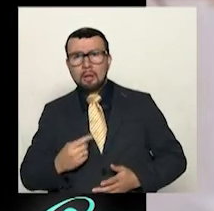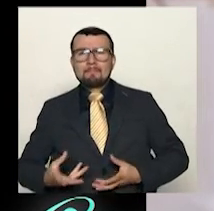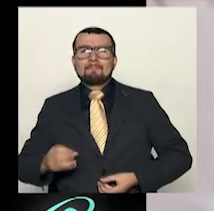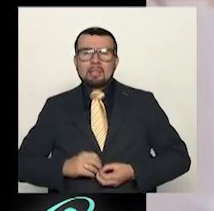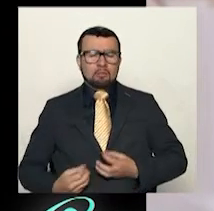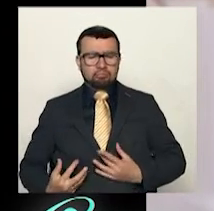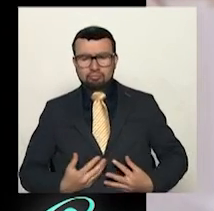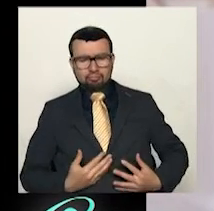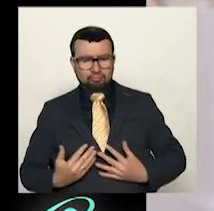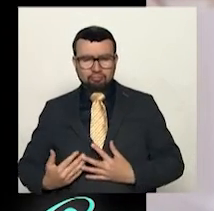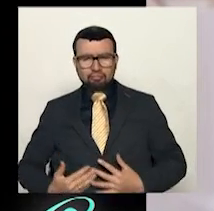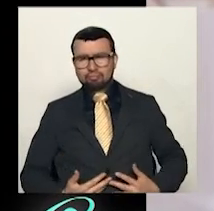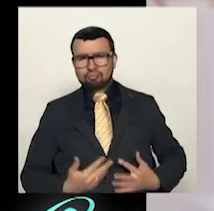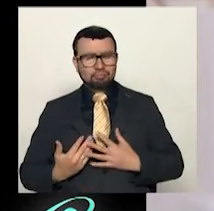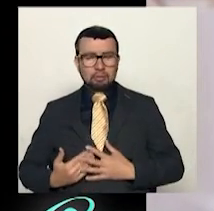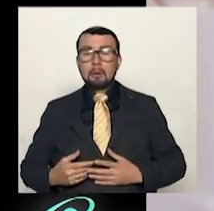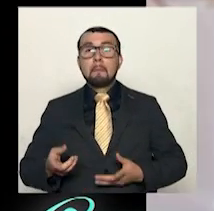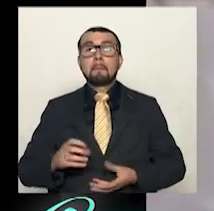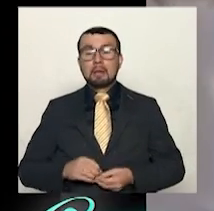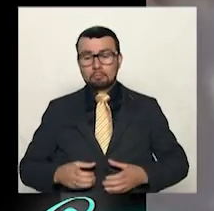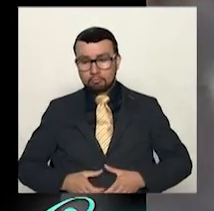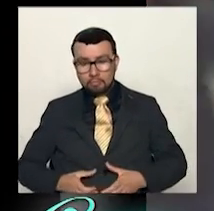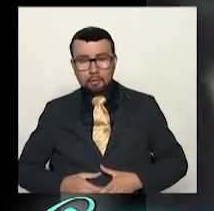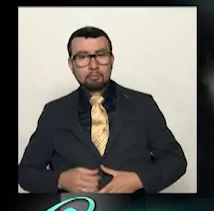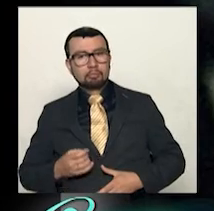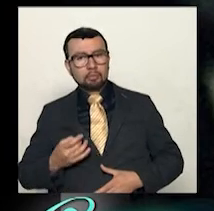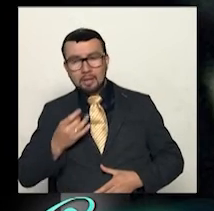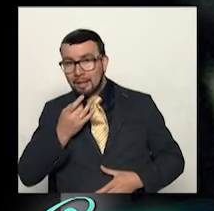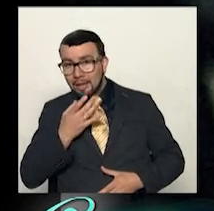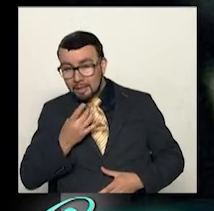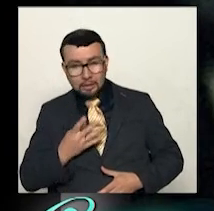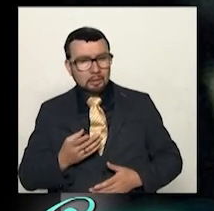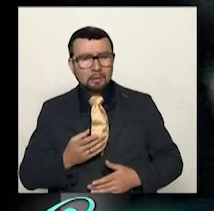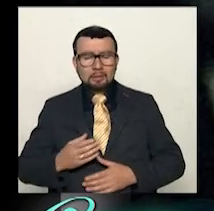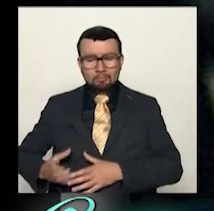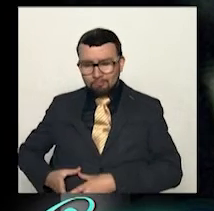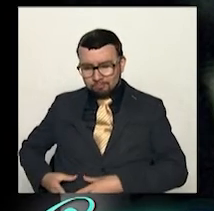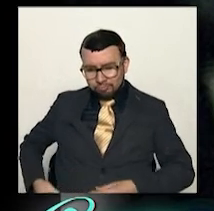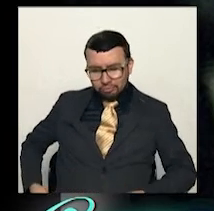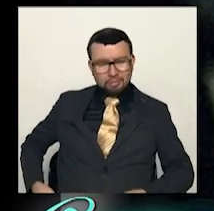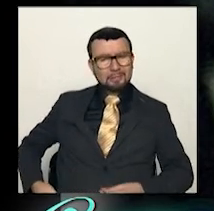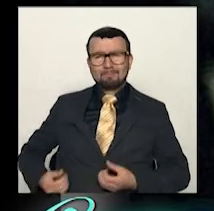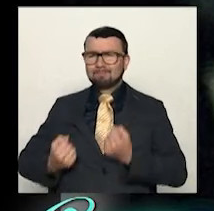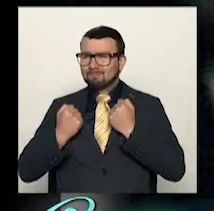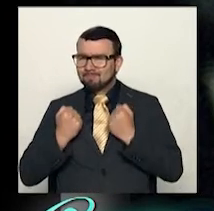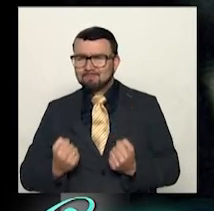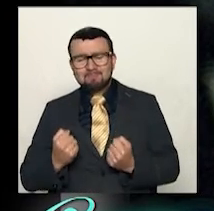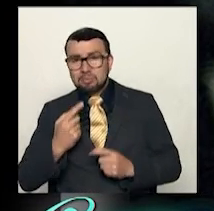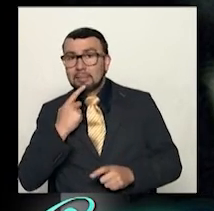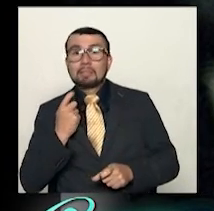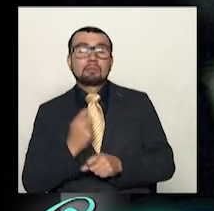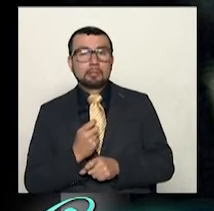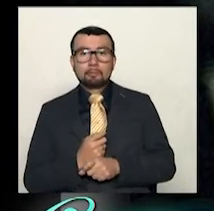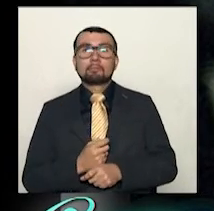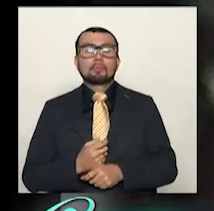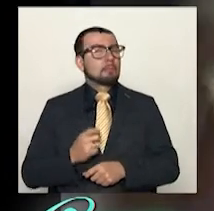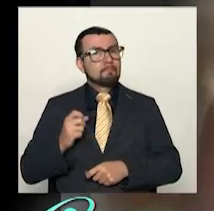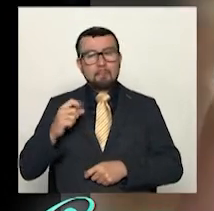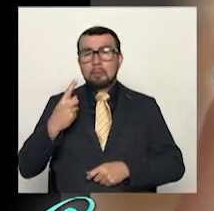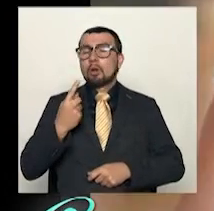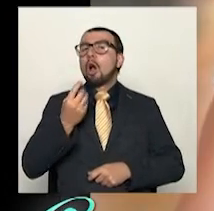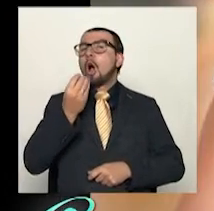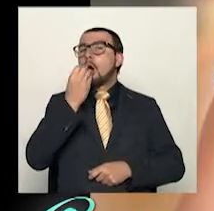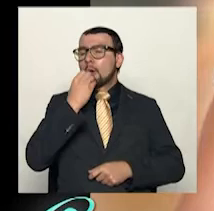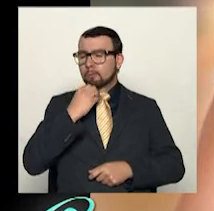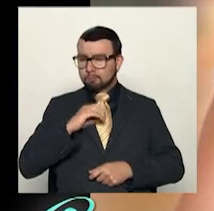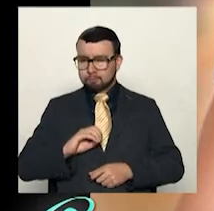mismo el páncreas, lo mismo la vesícula biliar, su hígado, y de ahí para allá todo va mal. Entonces, siempre hay que partir de